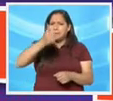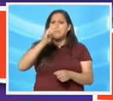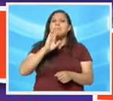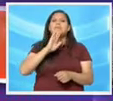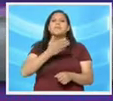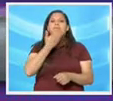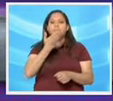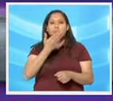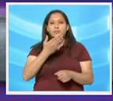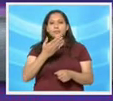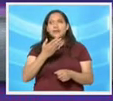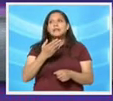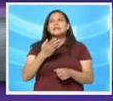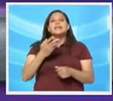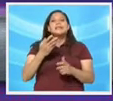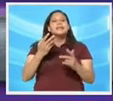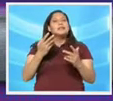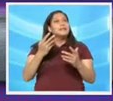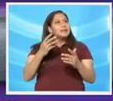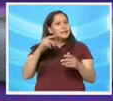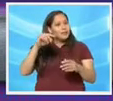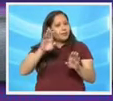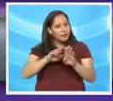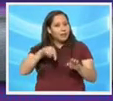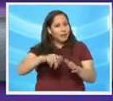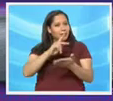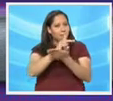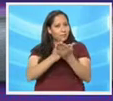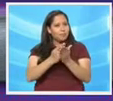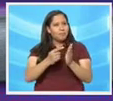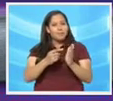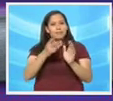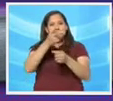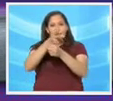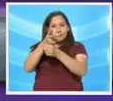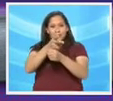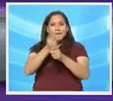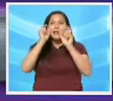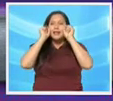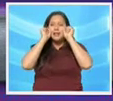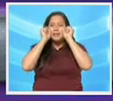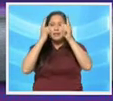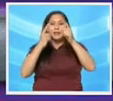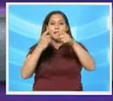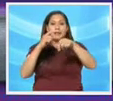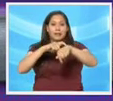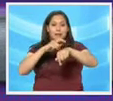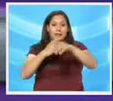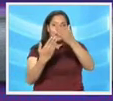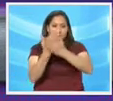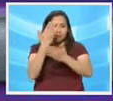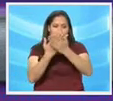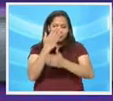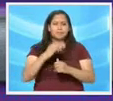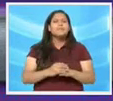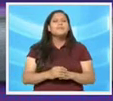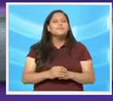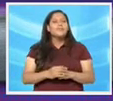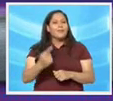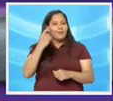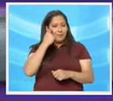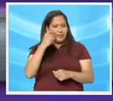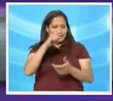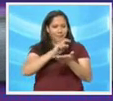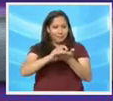les viene bien a quienes hacen este programa, es levantarse temprano. ¿Verdad? Y fíjense lo que dice Jorge